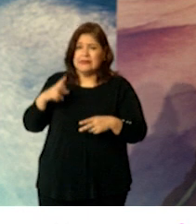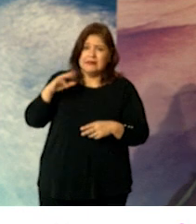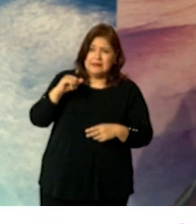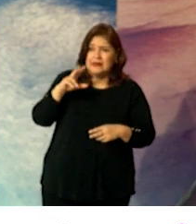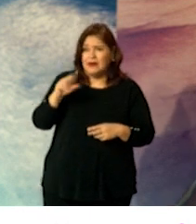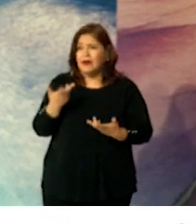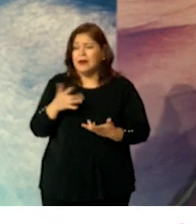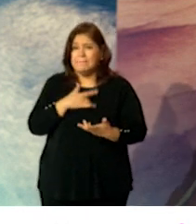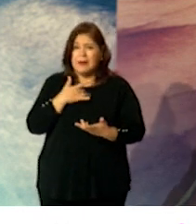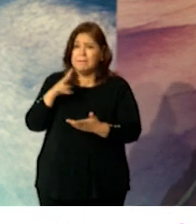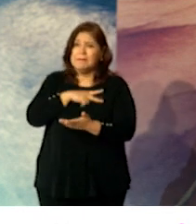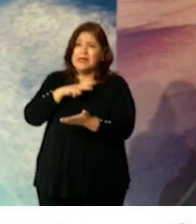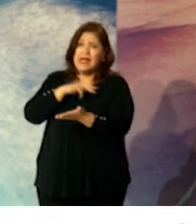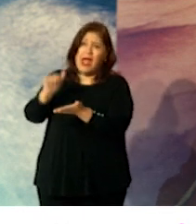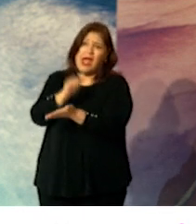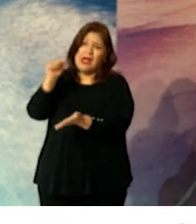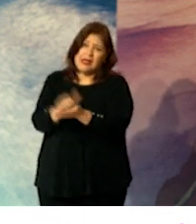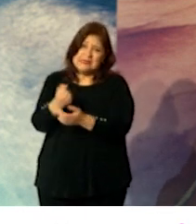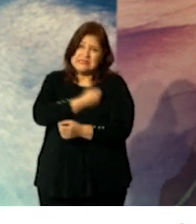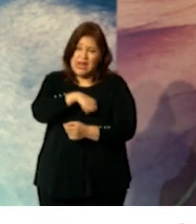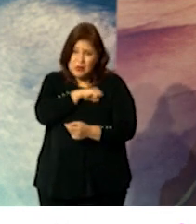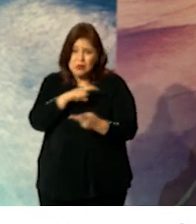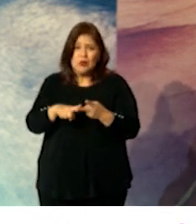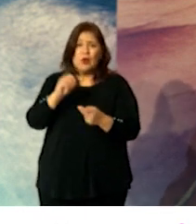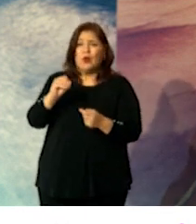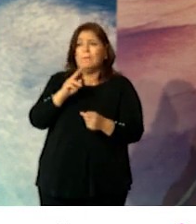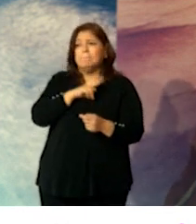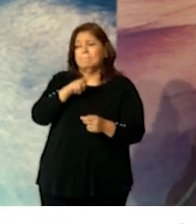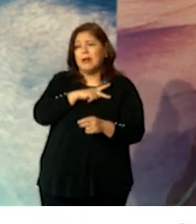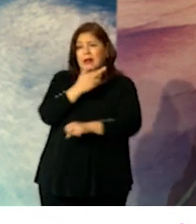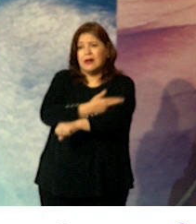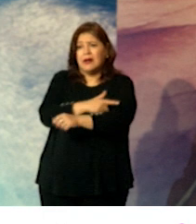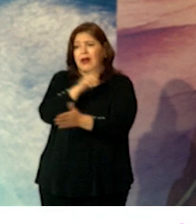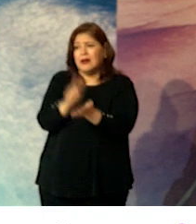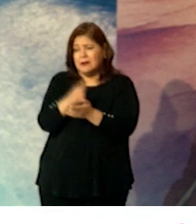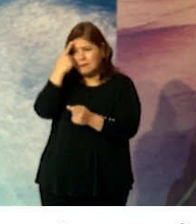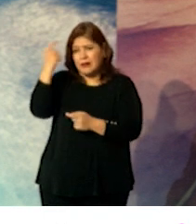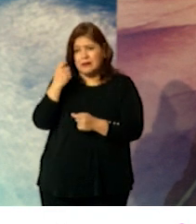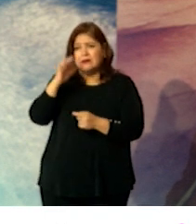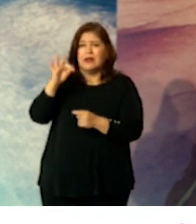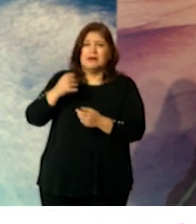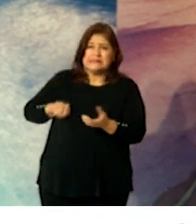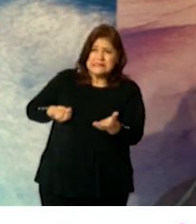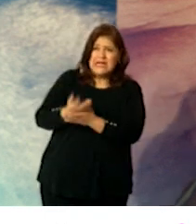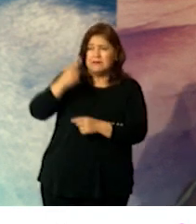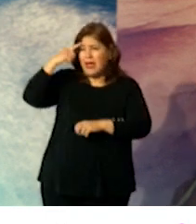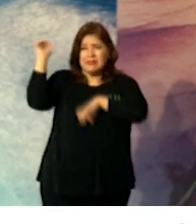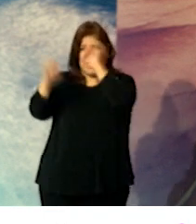mi agenda de la salud o mi reforma de la ley de las pensiones y entonces salgan los jóvenes a tirar piedras.